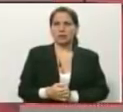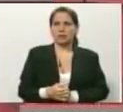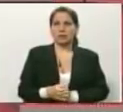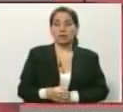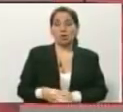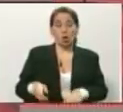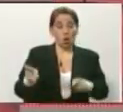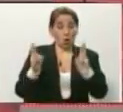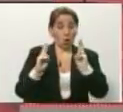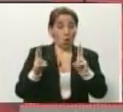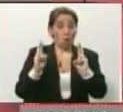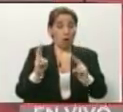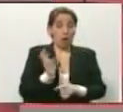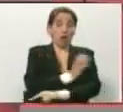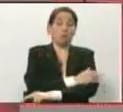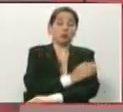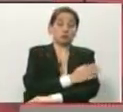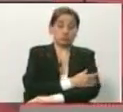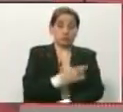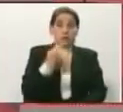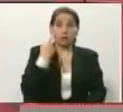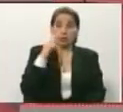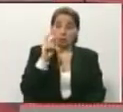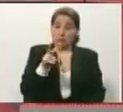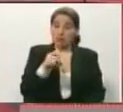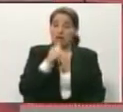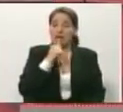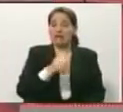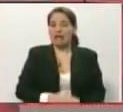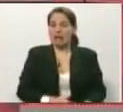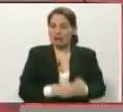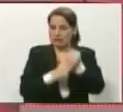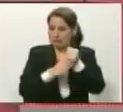Ojalá la oposición se dé cuenta a quienes tienen.